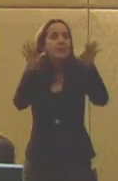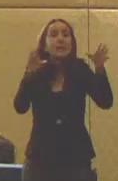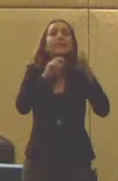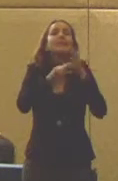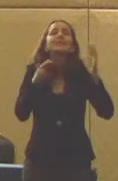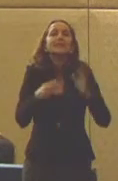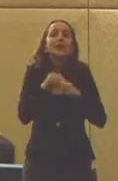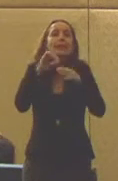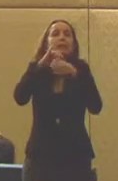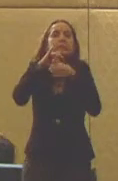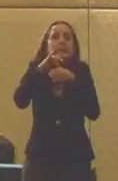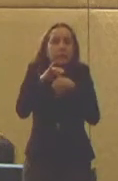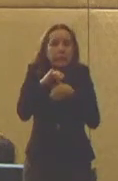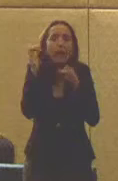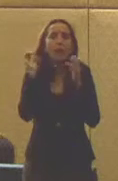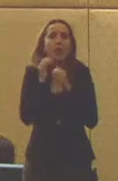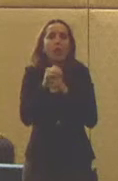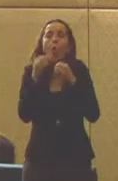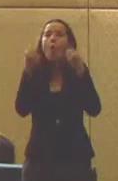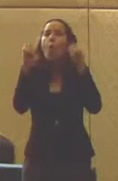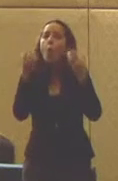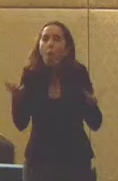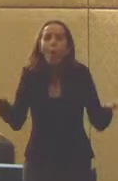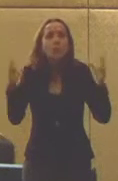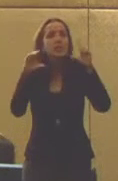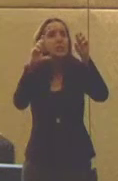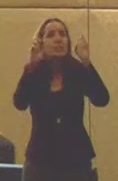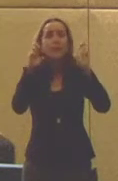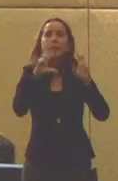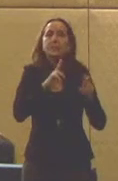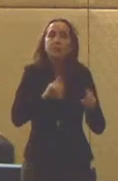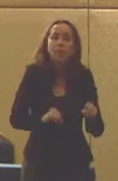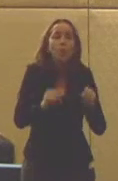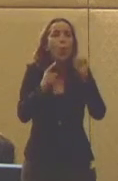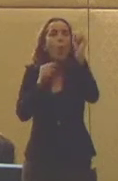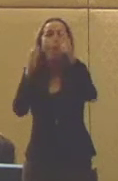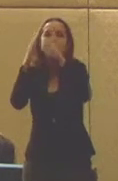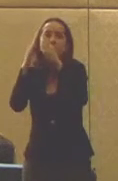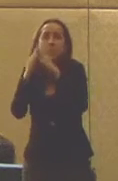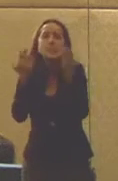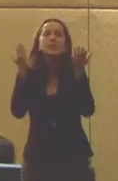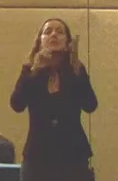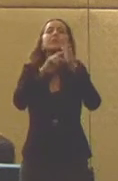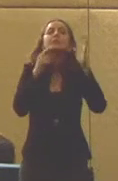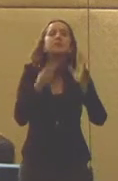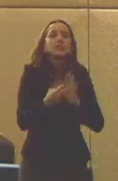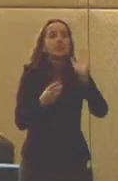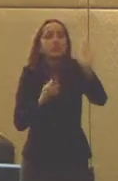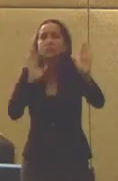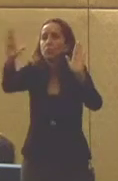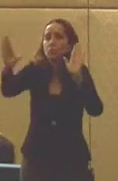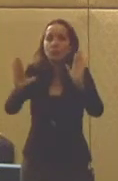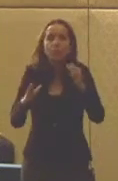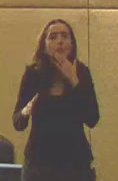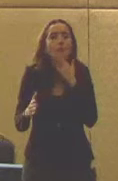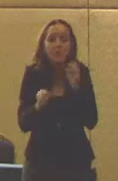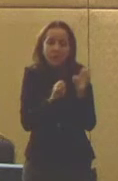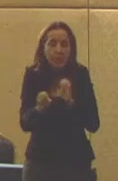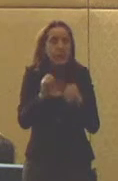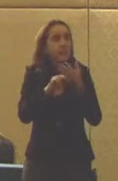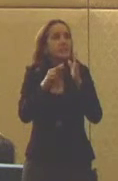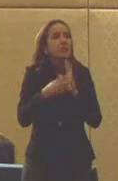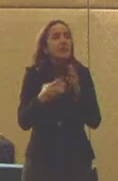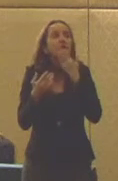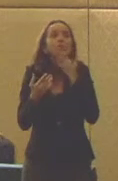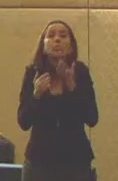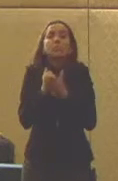Tiene que ser el especialista de vivienda o el de salud el que evalúe el riesgo de su sector. Le pueden dar unos mapas de amenaza por parte de otra institución, pero cuando